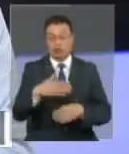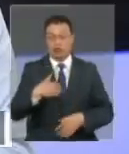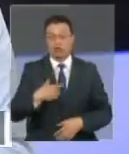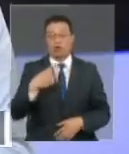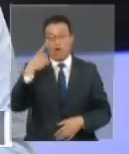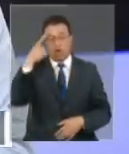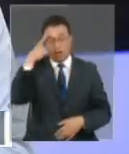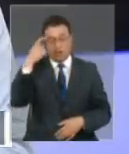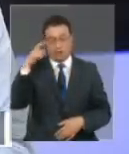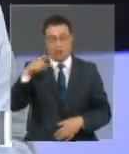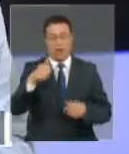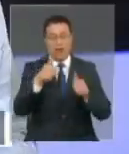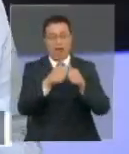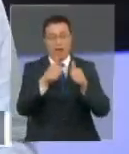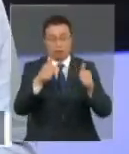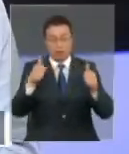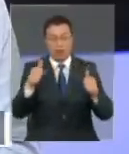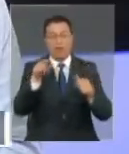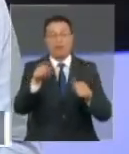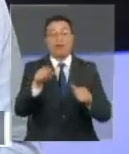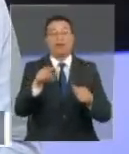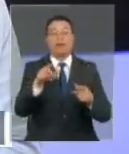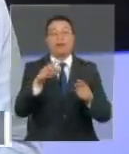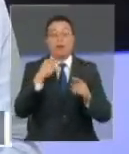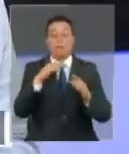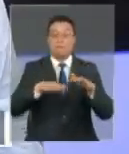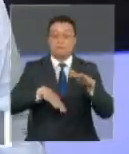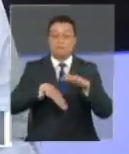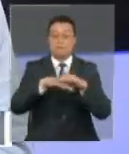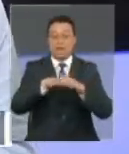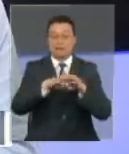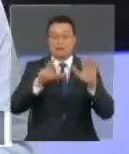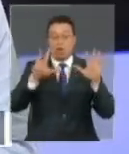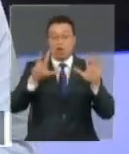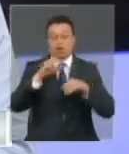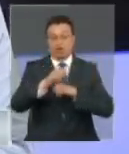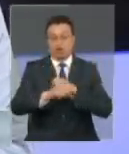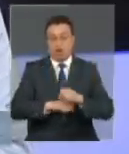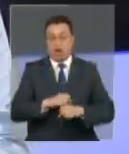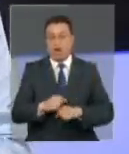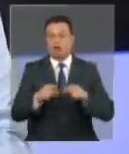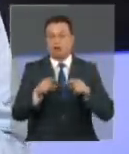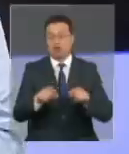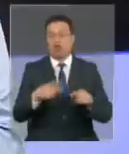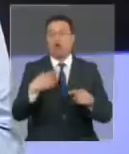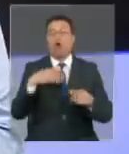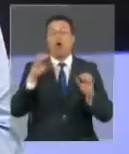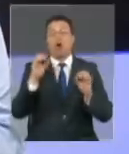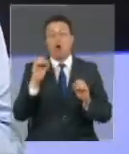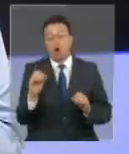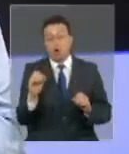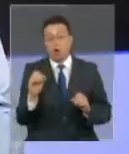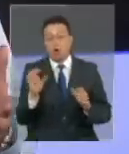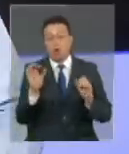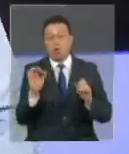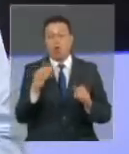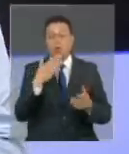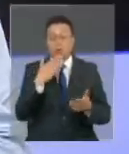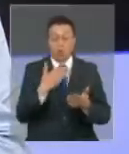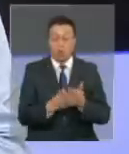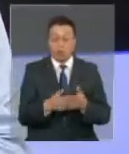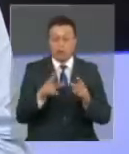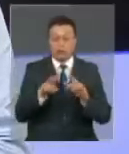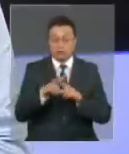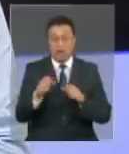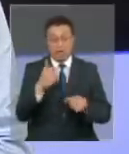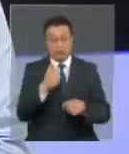que las autoridades tienen que estar máximo 8 años en sus cargos o cuando ya efectivamente